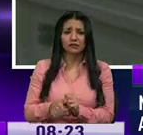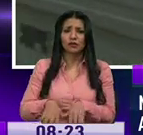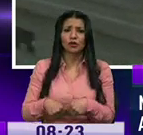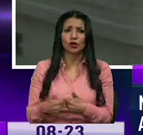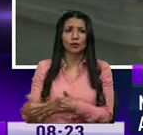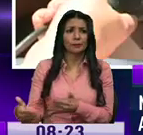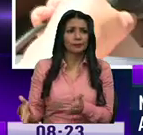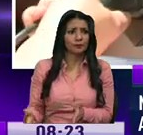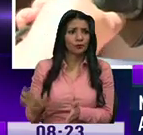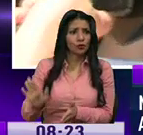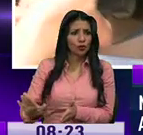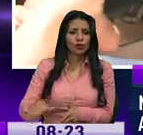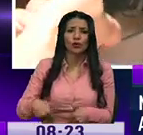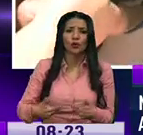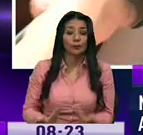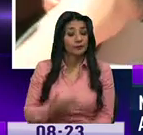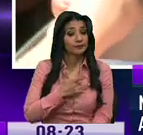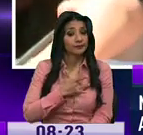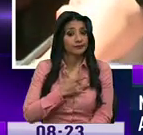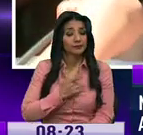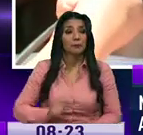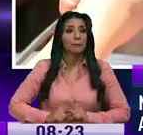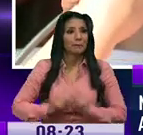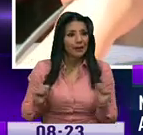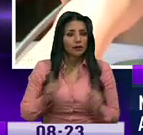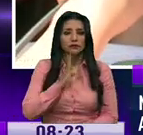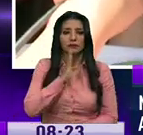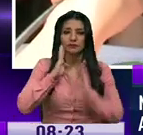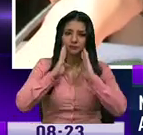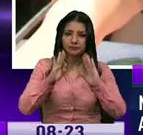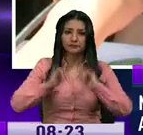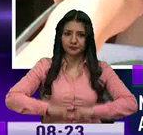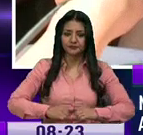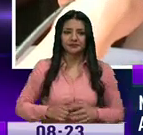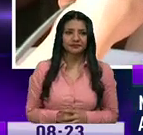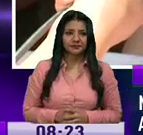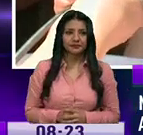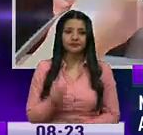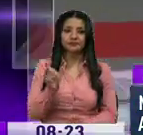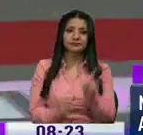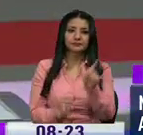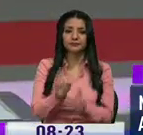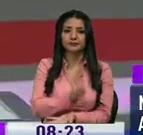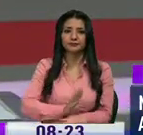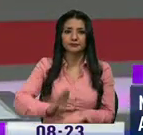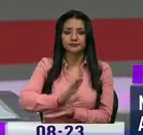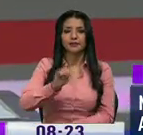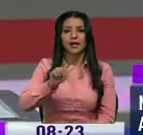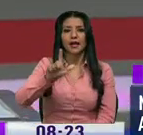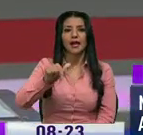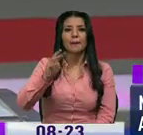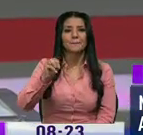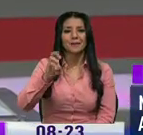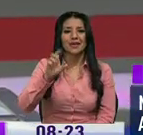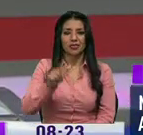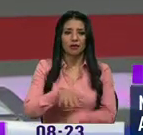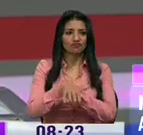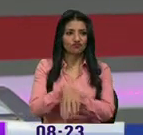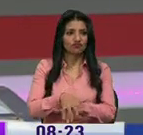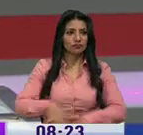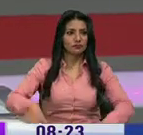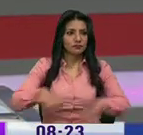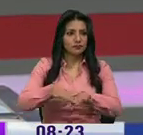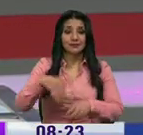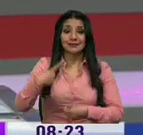contenedor. Realmente una verdadera lástima. Preocupado siempre por ustedes. Los moradores del sector de la Alameda, esto es en el centro de nuestra